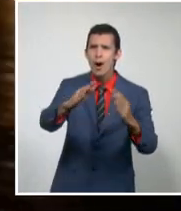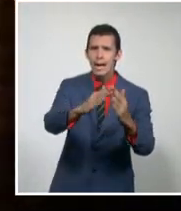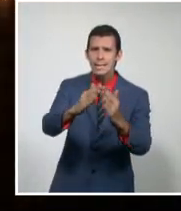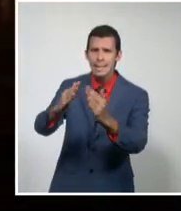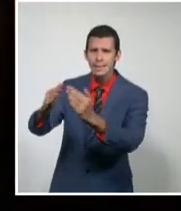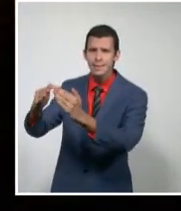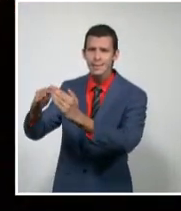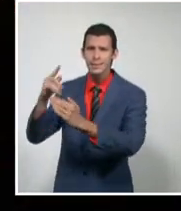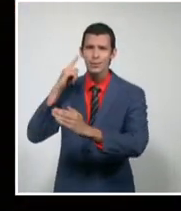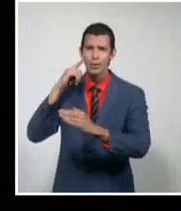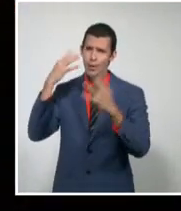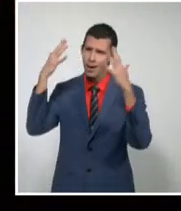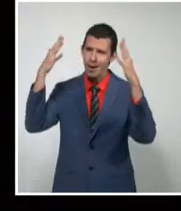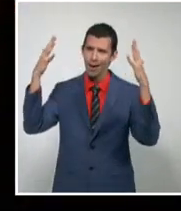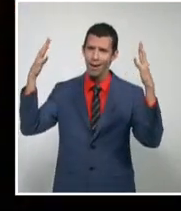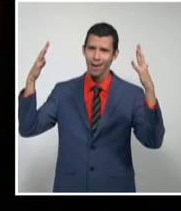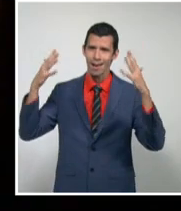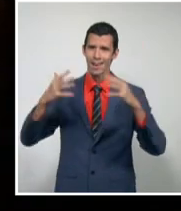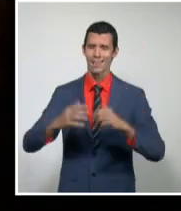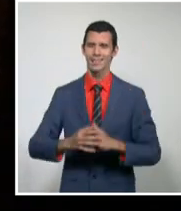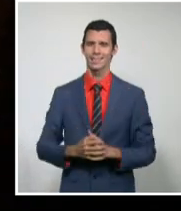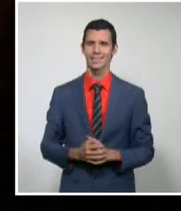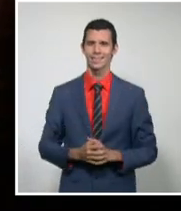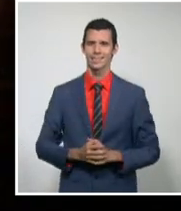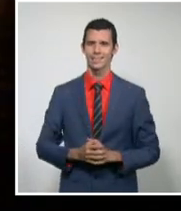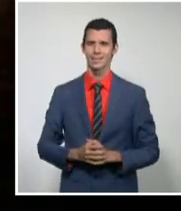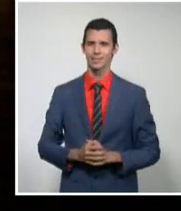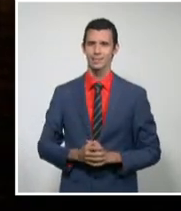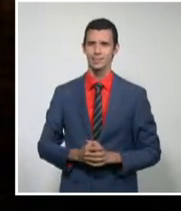culiacán da sistema informativo de la televisión actual